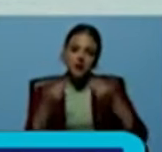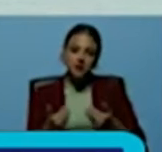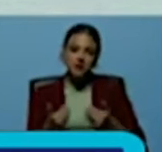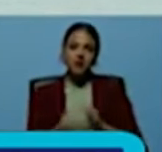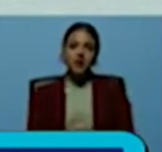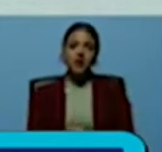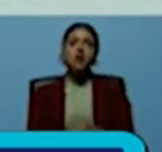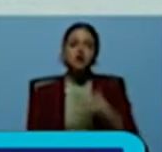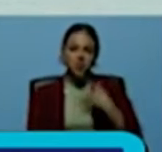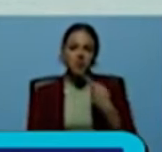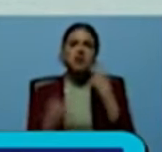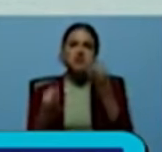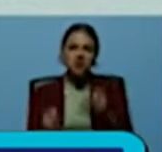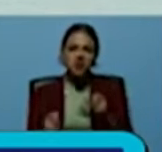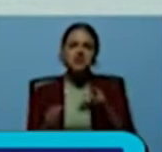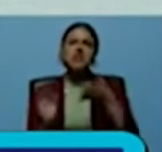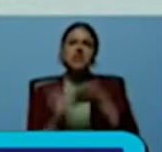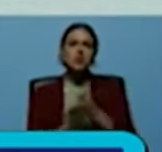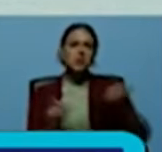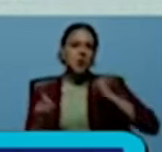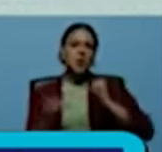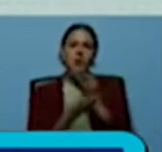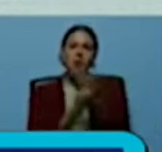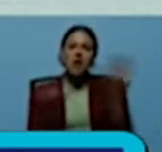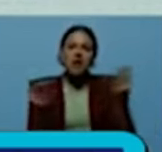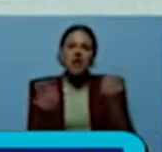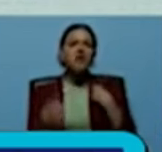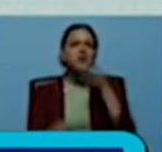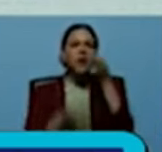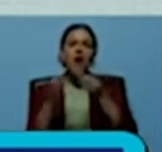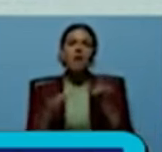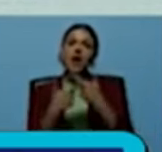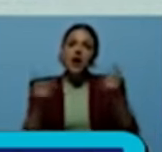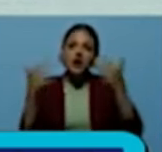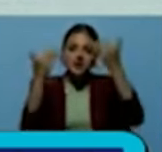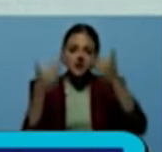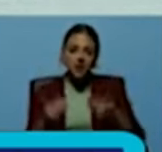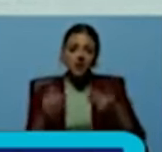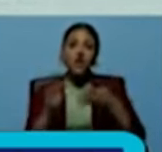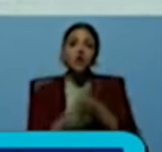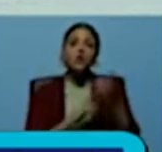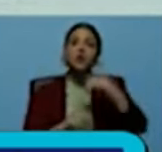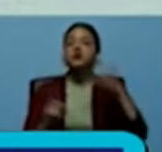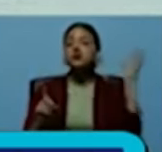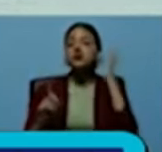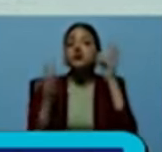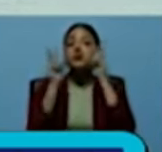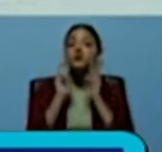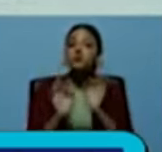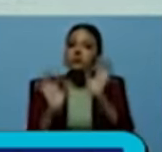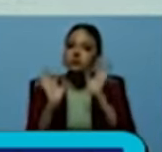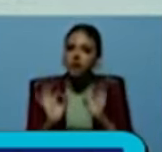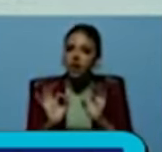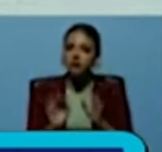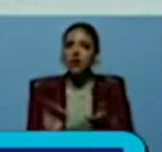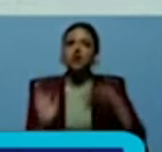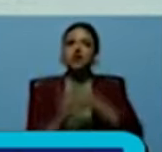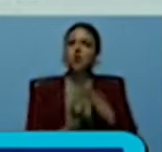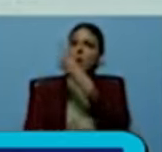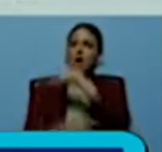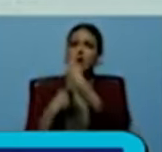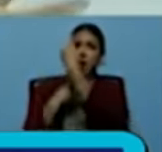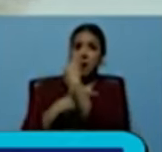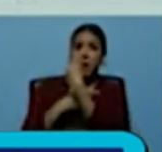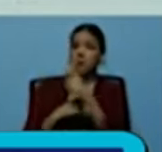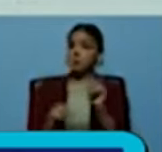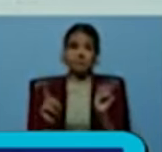contemplaba un financiamiento de hasta 50.000 barriles diarios de crudo y derivado a un plazo de 25 años.